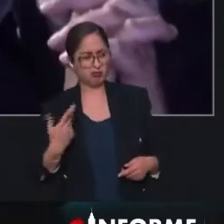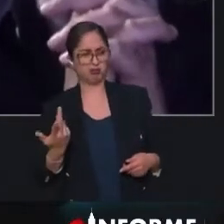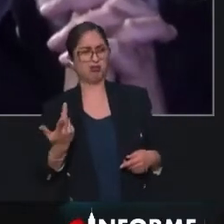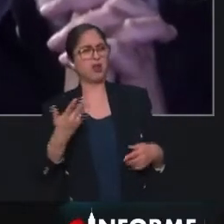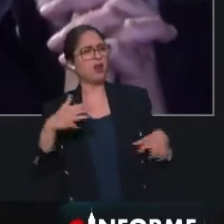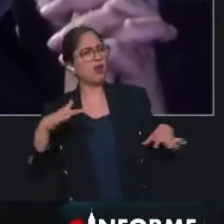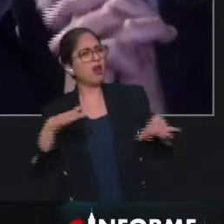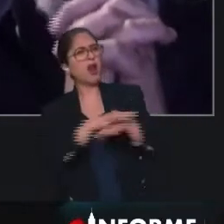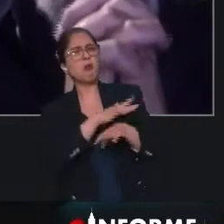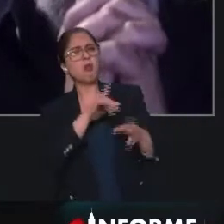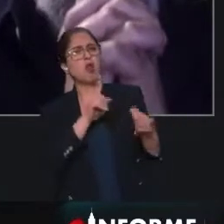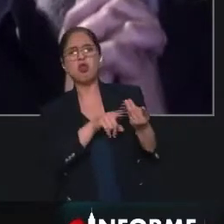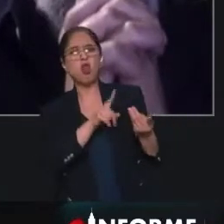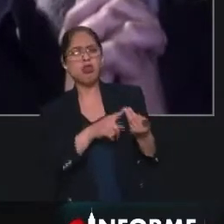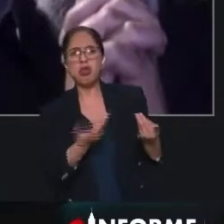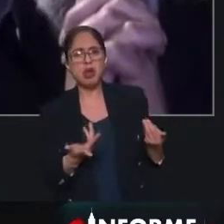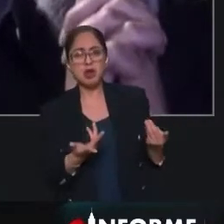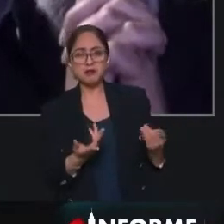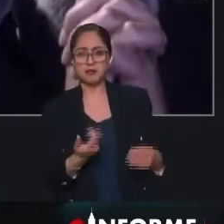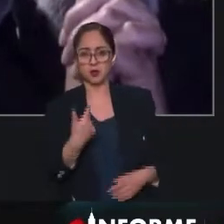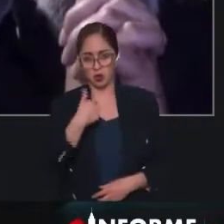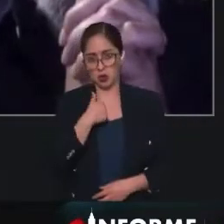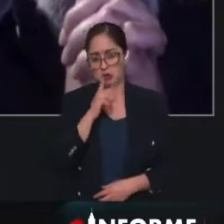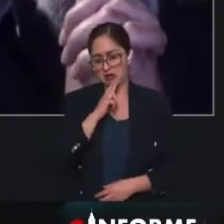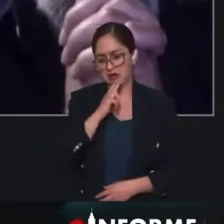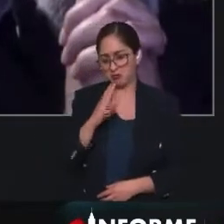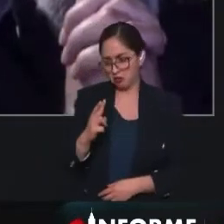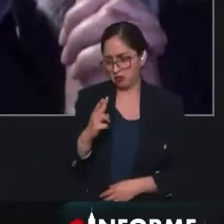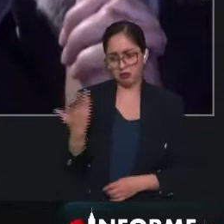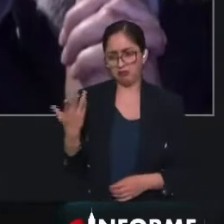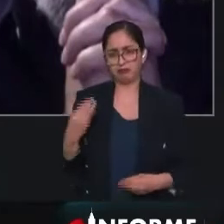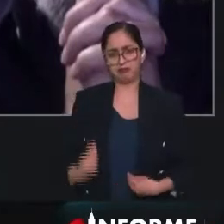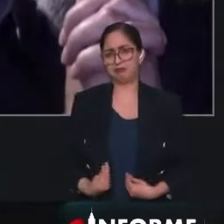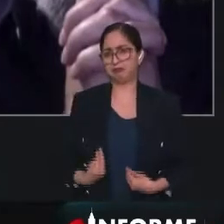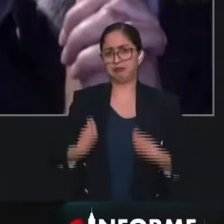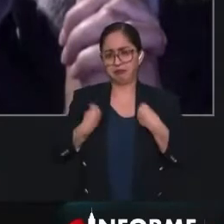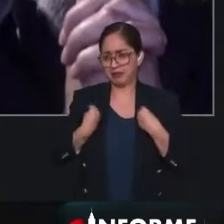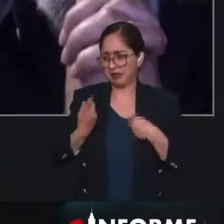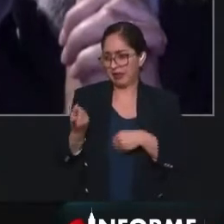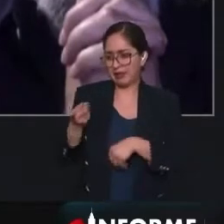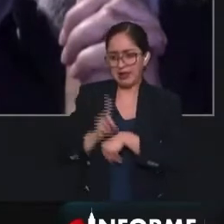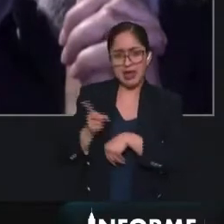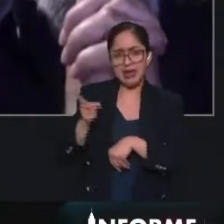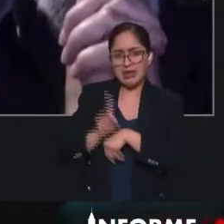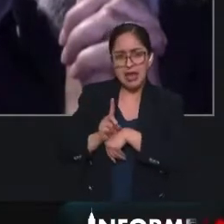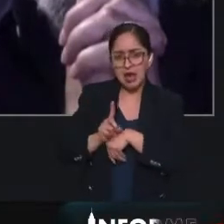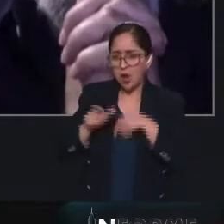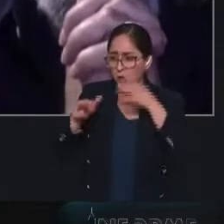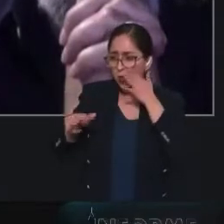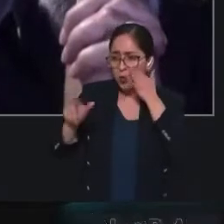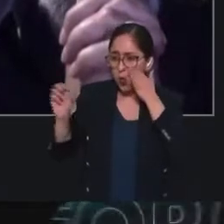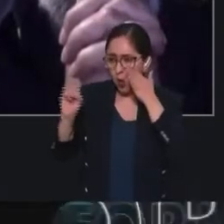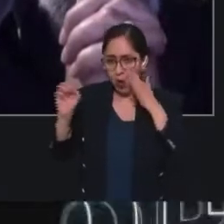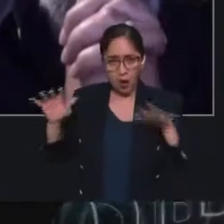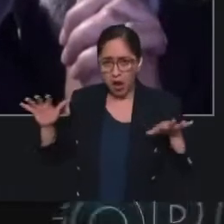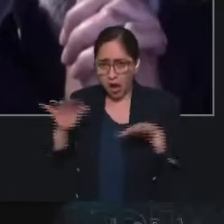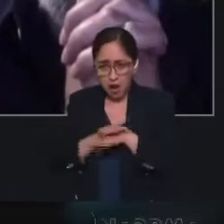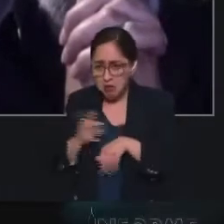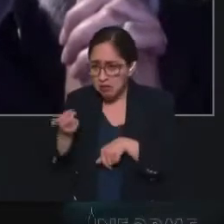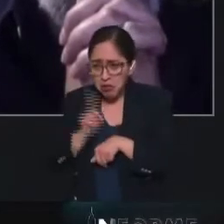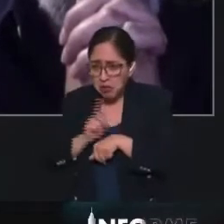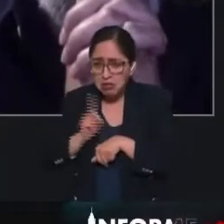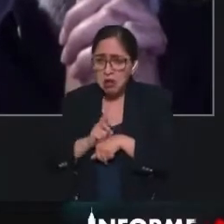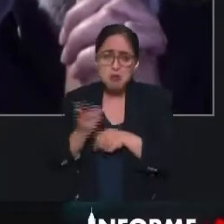le dije que se ve en la vida cotidiana. O sea, si no notas el cambio en tu vida diaria, ese cambio no existe. Ese cambio a lo mejor está ahí